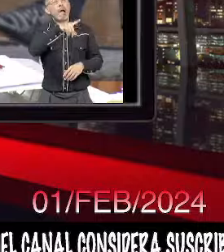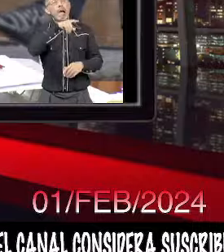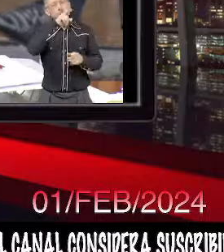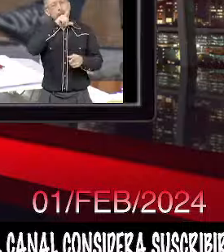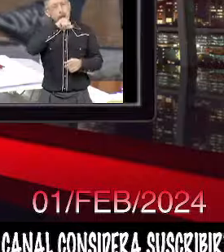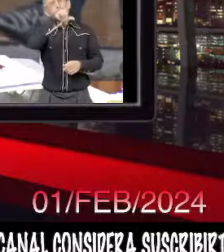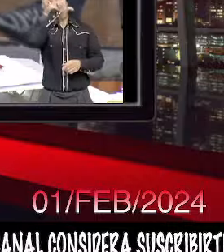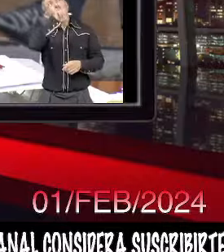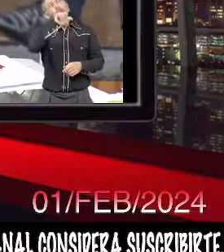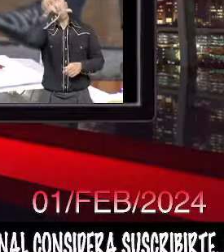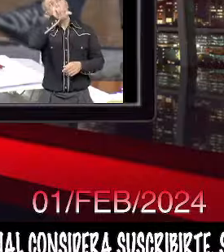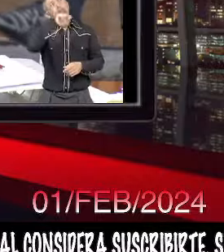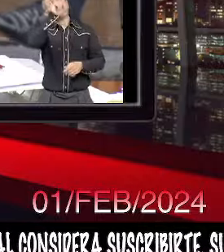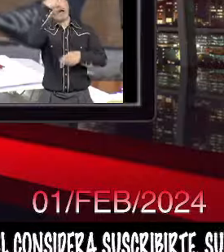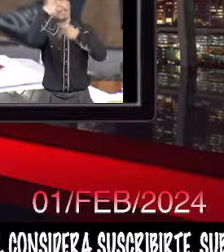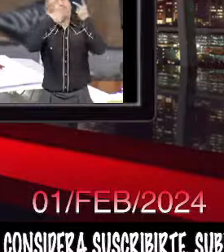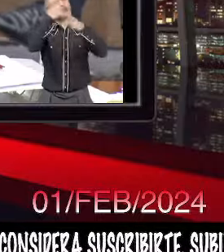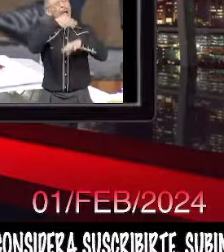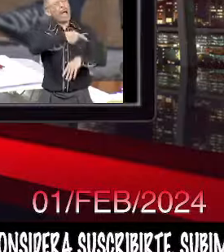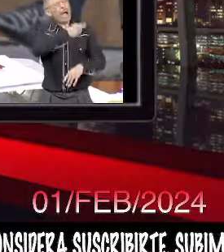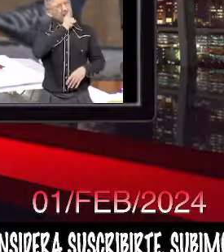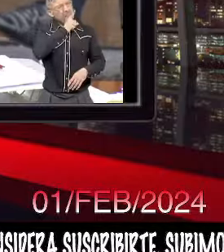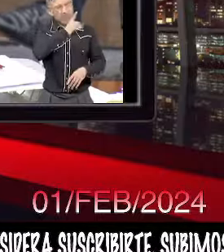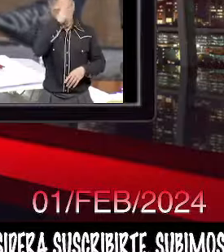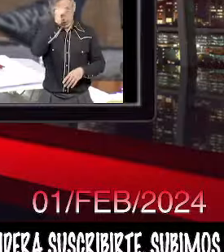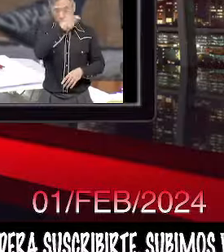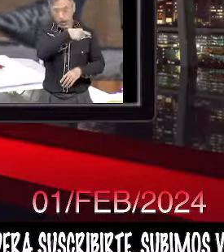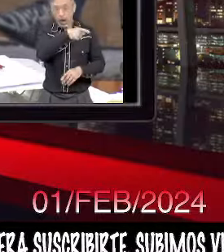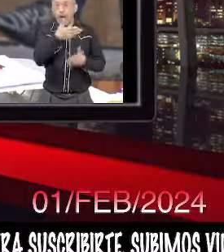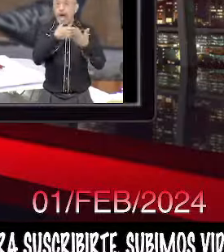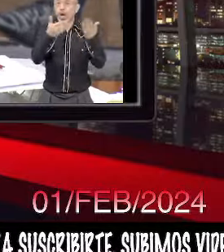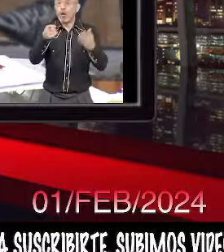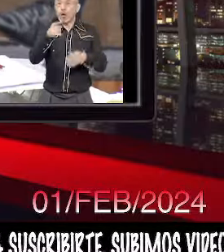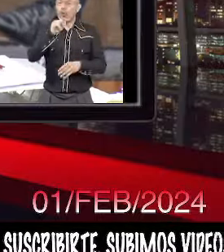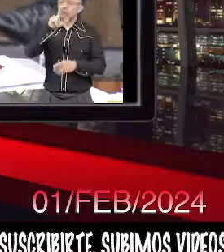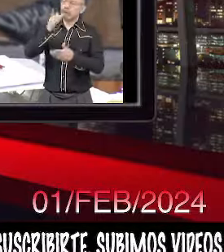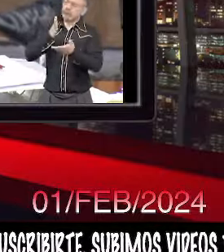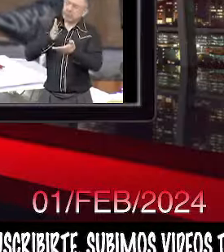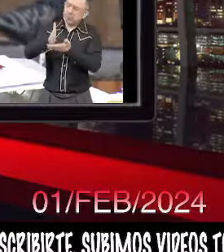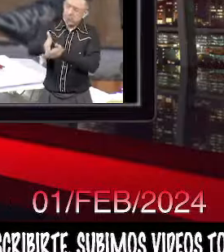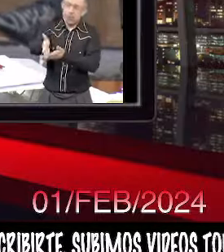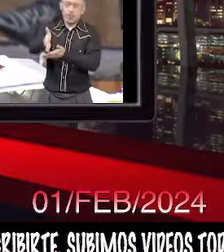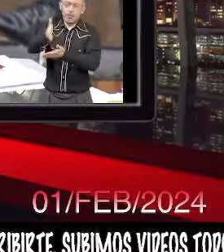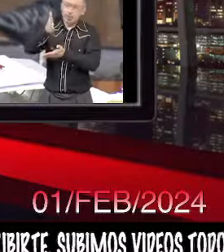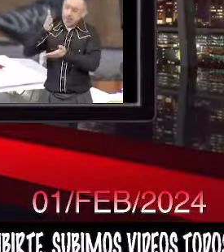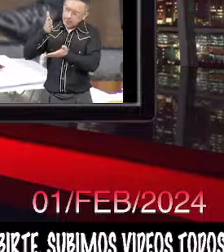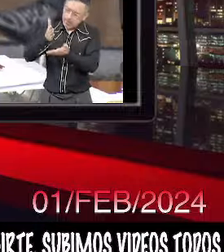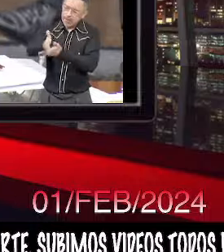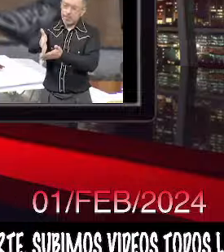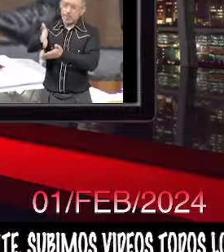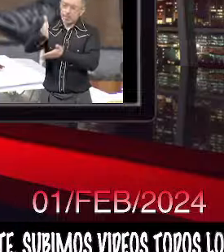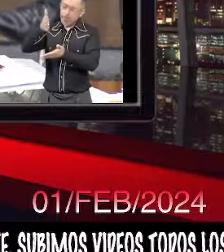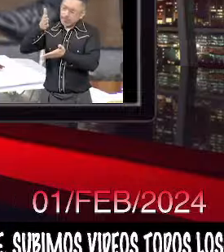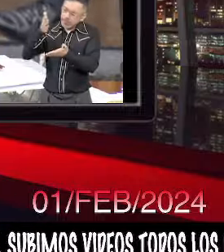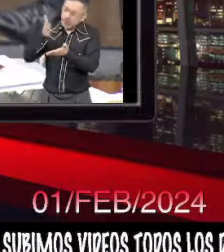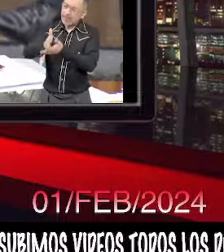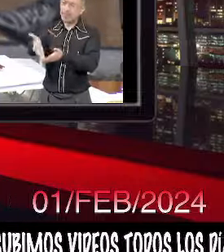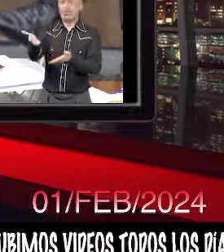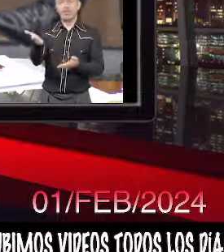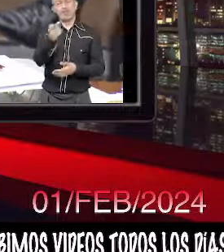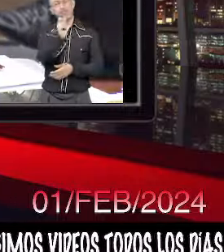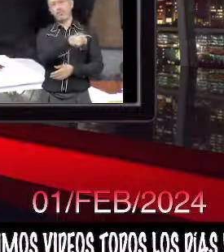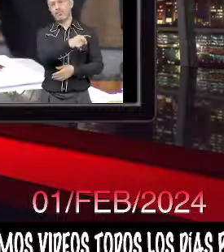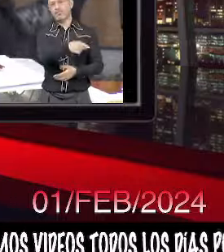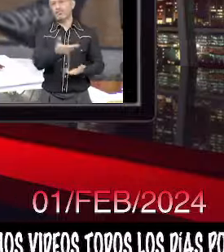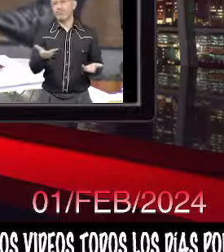se la pasa, interviene, interviene, interviene, interviene e interviene. Ni modo, así